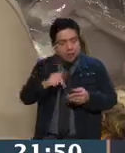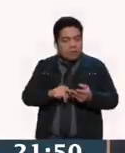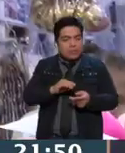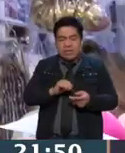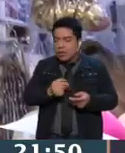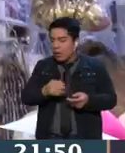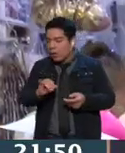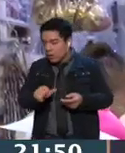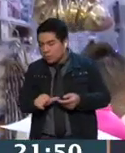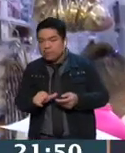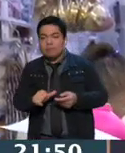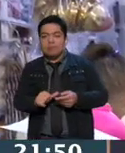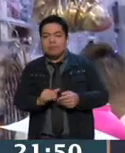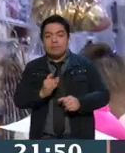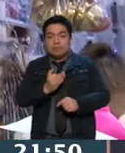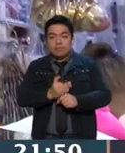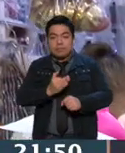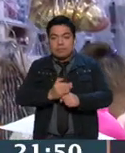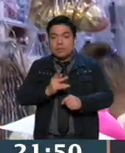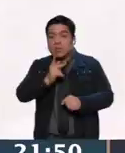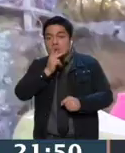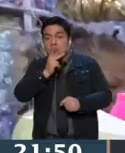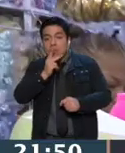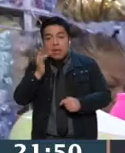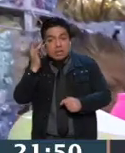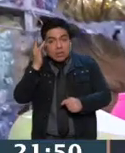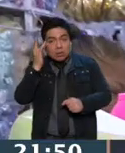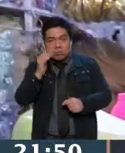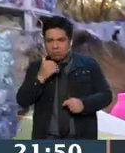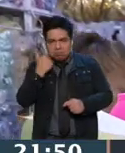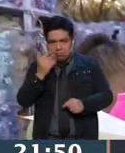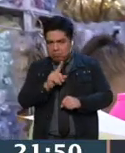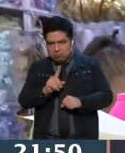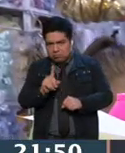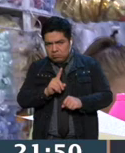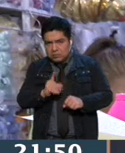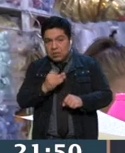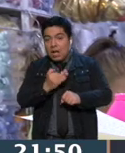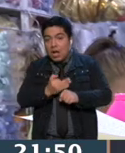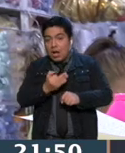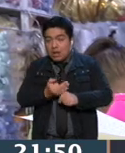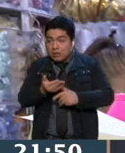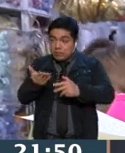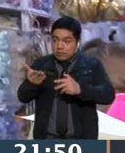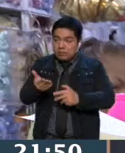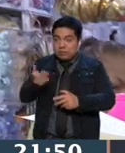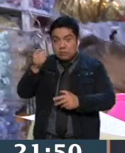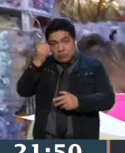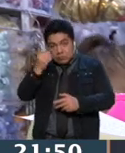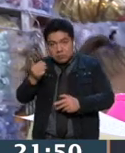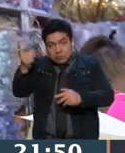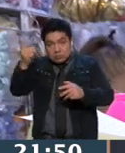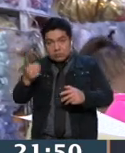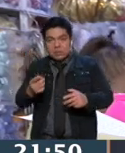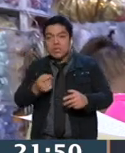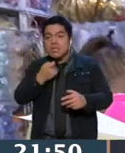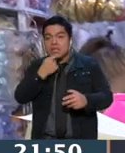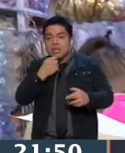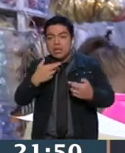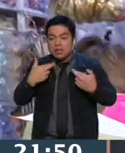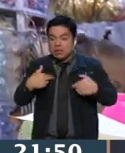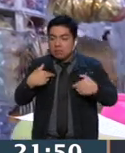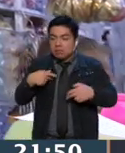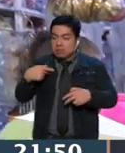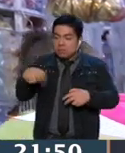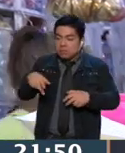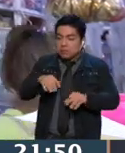Misericordia. Ahora ya los padres ya no quieren santos. La gente ahora se encomienda en Dios, vistiendo a su niño Dios a lo que ellos se